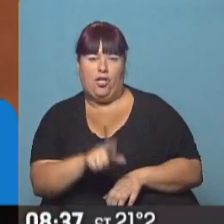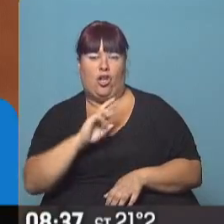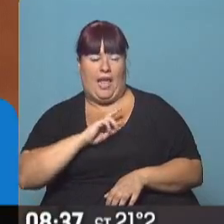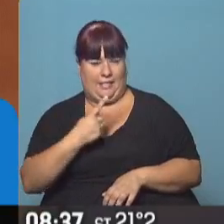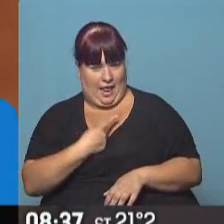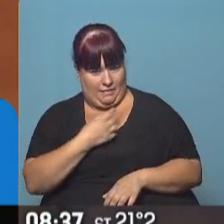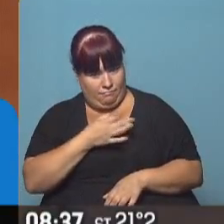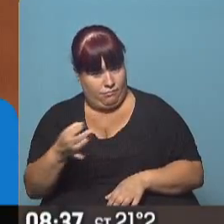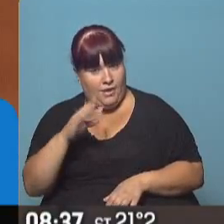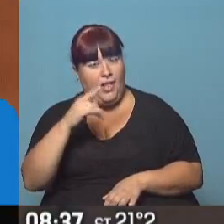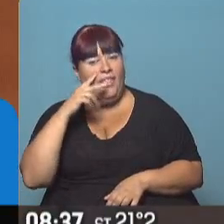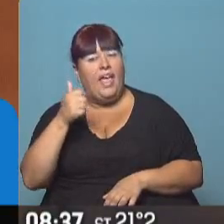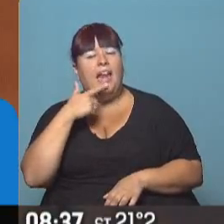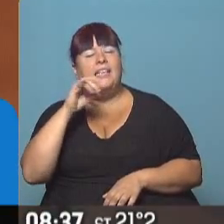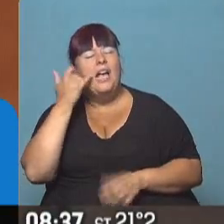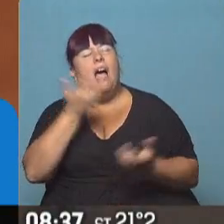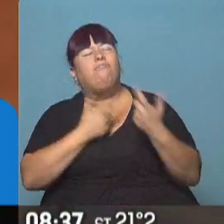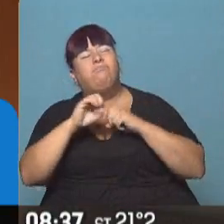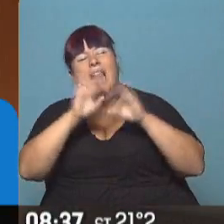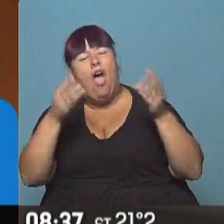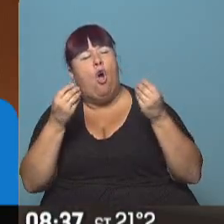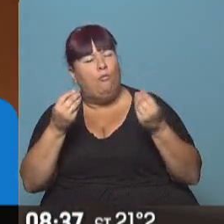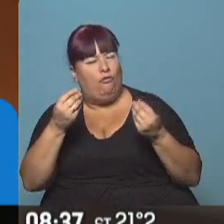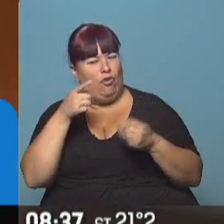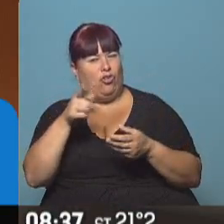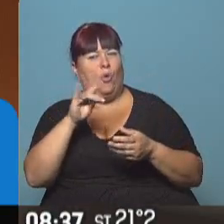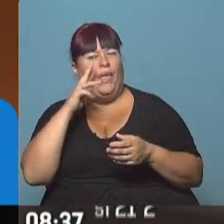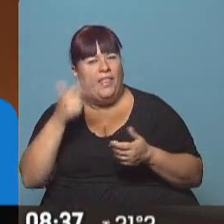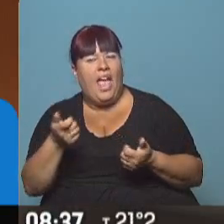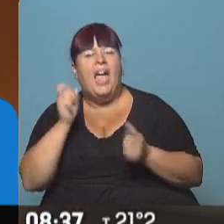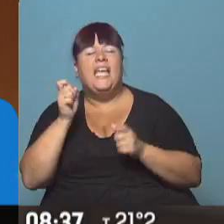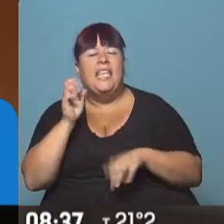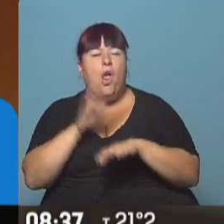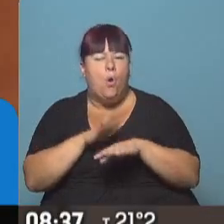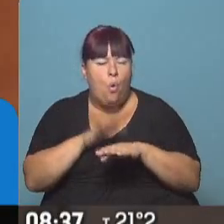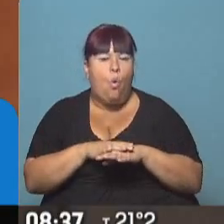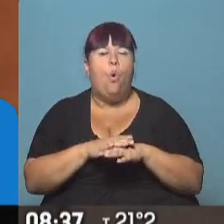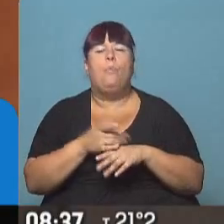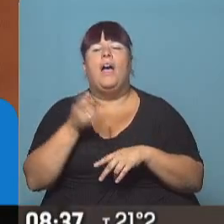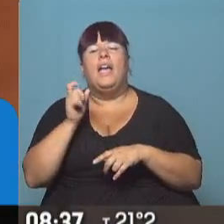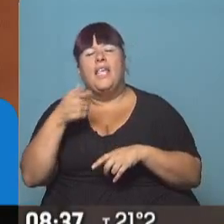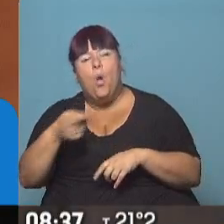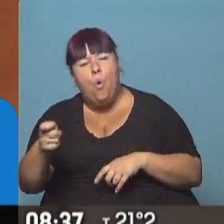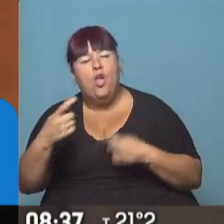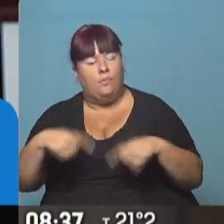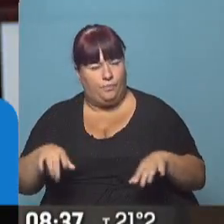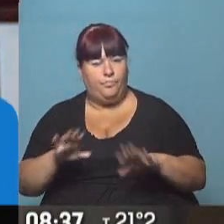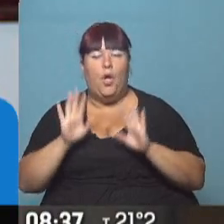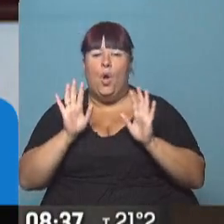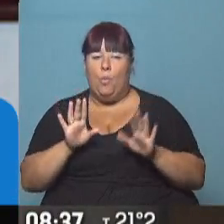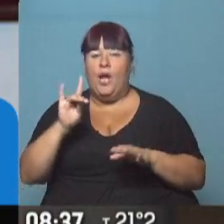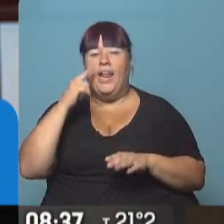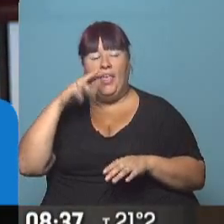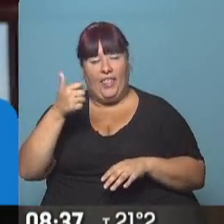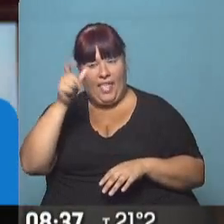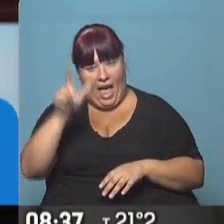trans, verdad? En el caso de Diana Zacayán. ¿Por qué no nos recordás un poquito cómo fue el caso de Diana? ¿Quiénes están involucrados? ¿Quiénes van a ser juzgados? Bueno,